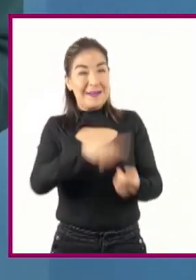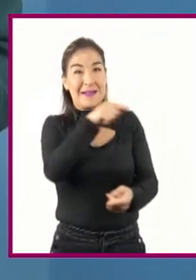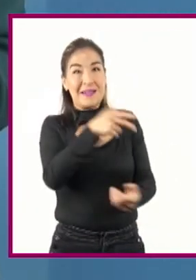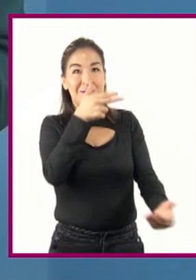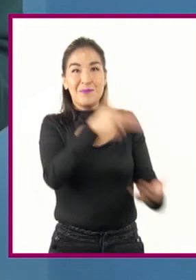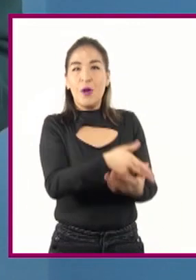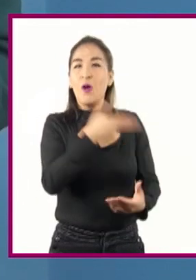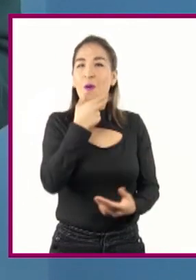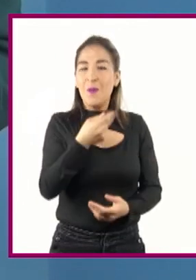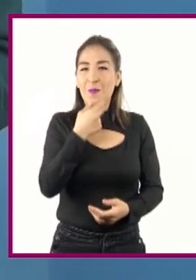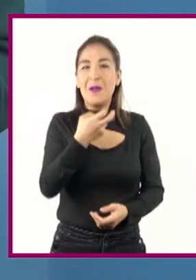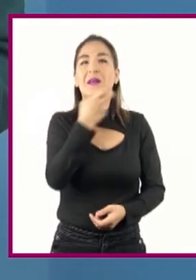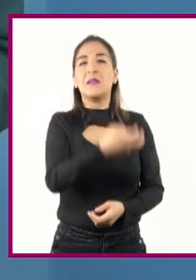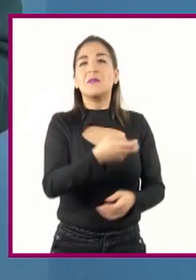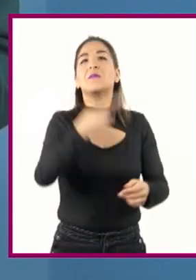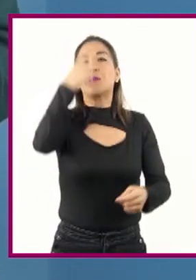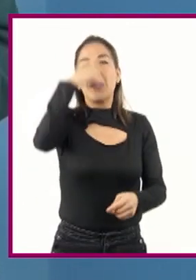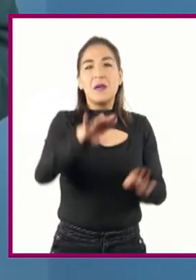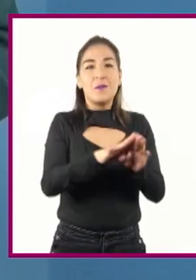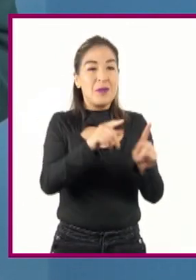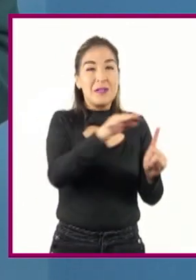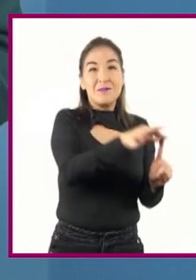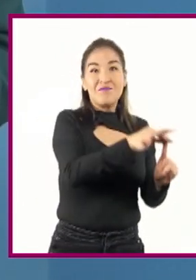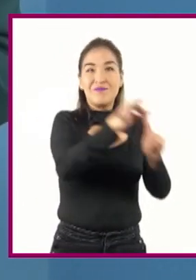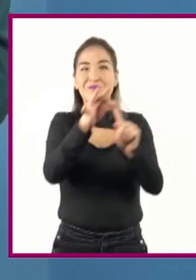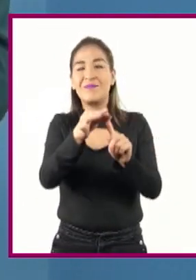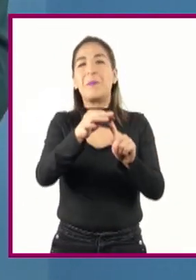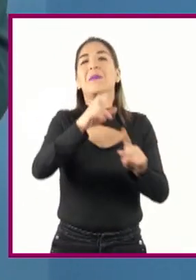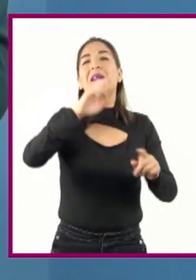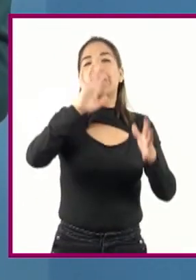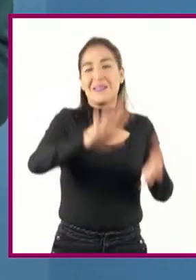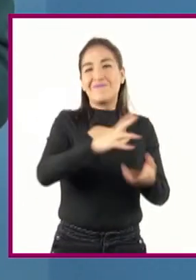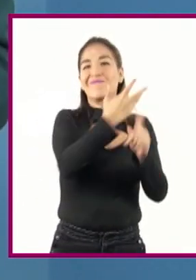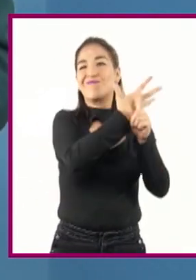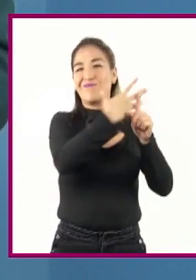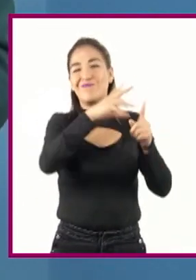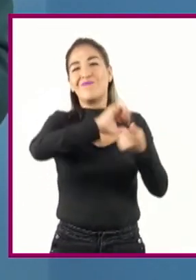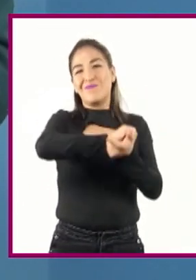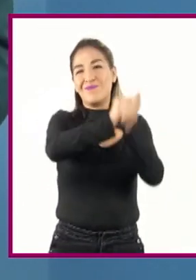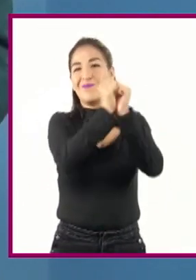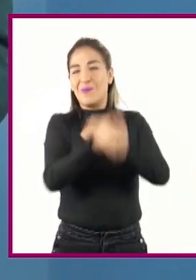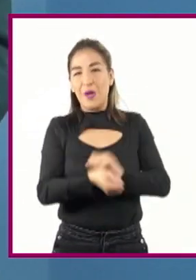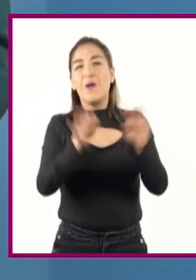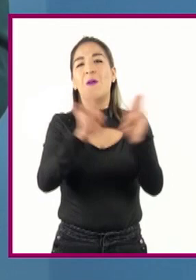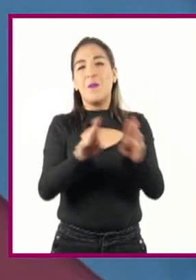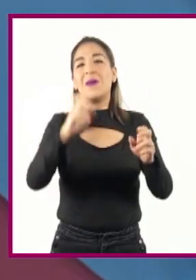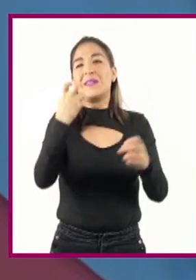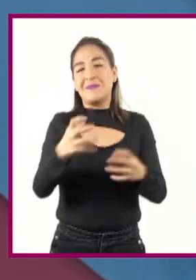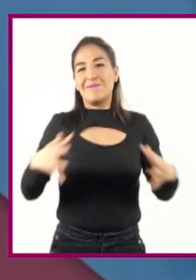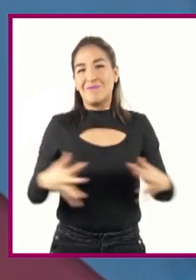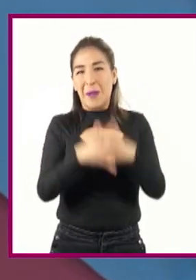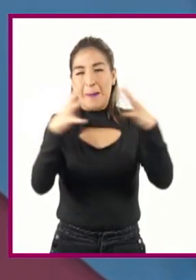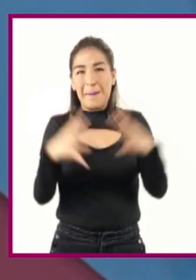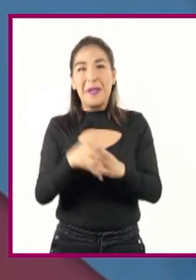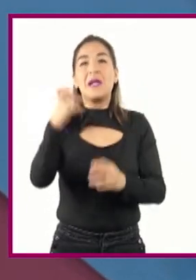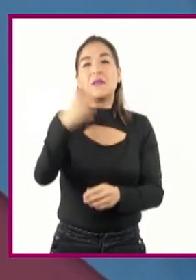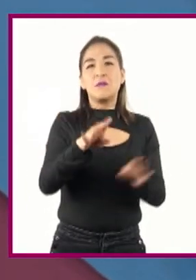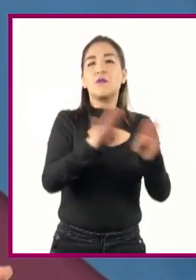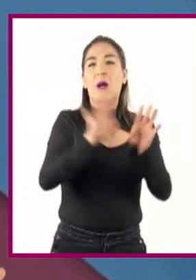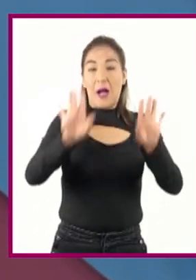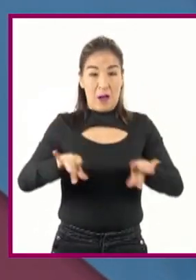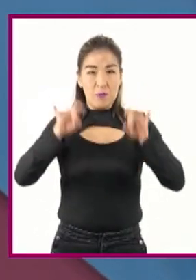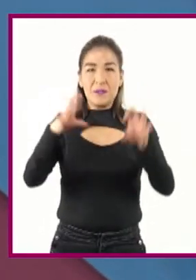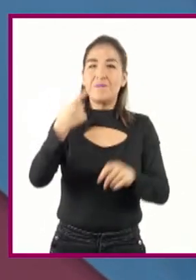archiduque fue la chispa que encendió la llama. Austria acusó al gobierno serbio de estar involucrado en